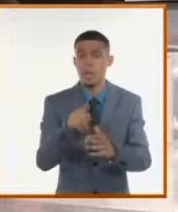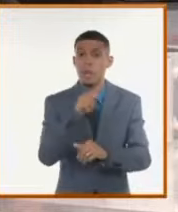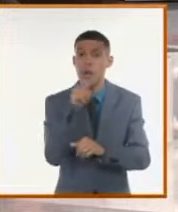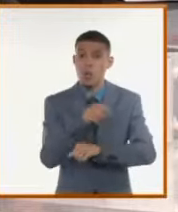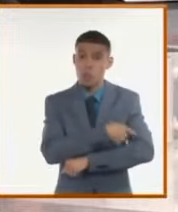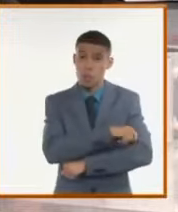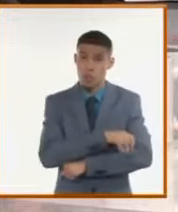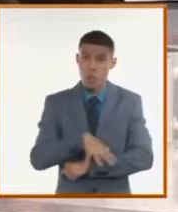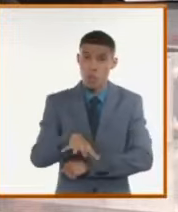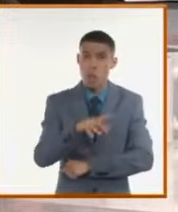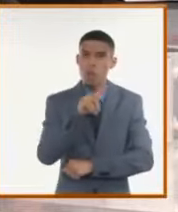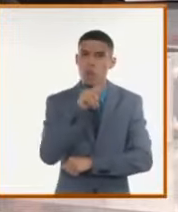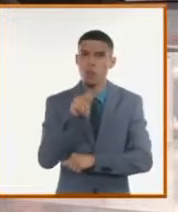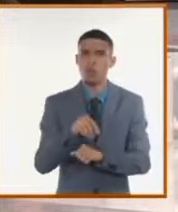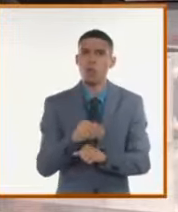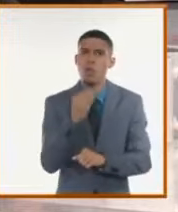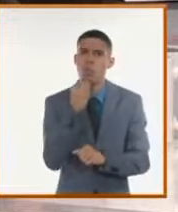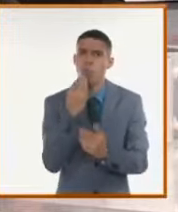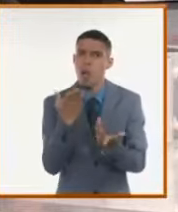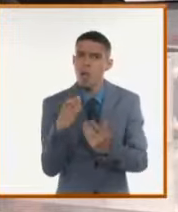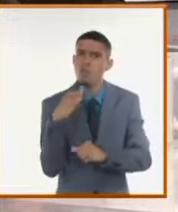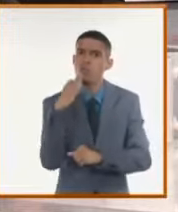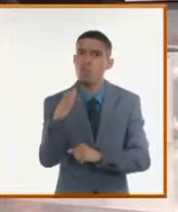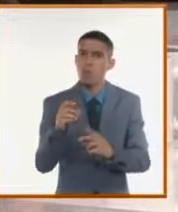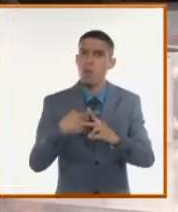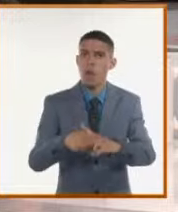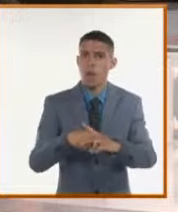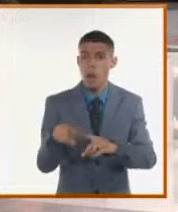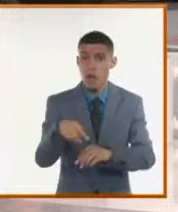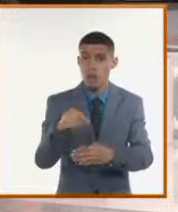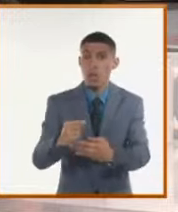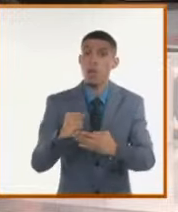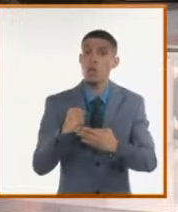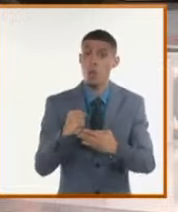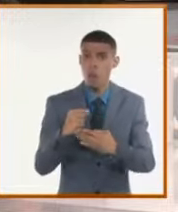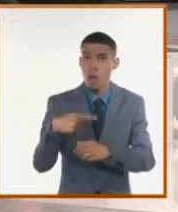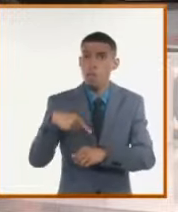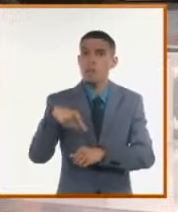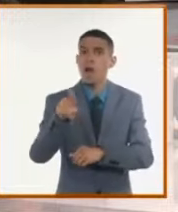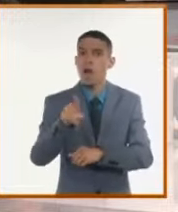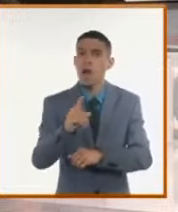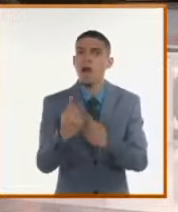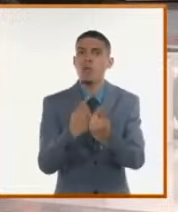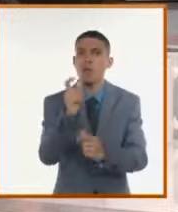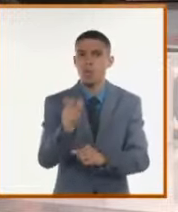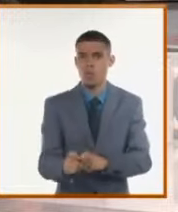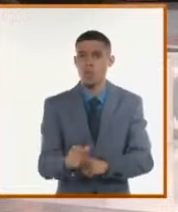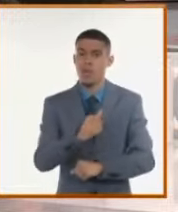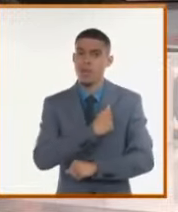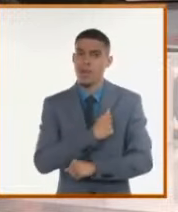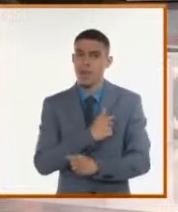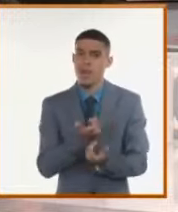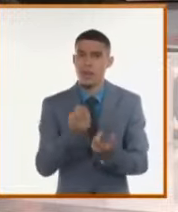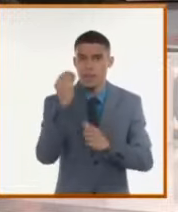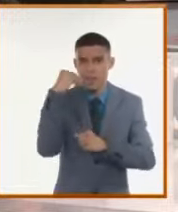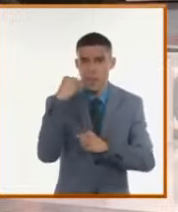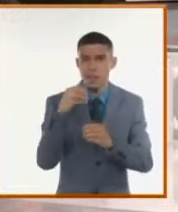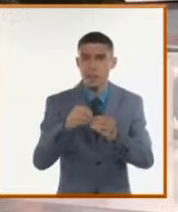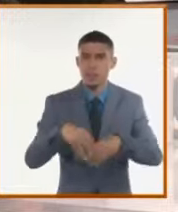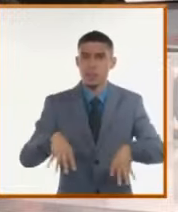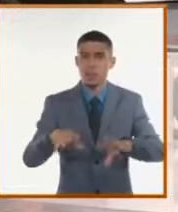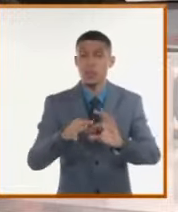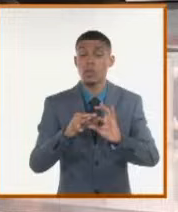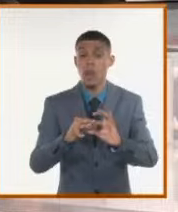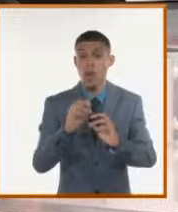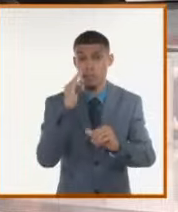personas Qué posibilidad hay de recuperación por lo que ayudan a la transportación hoy de de pasajeros en medio de la situación tan tensa que tiene con